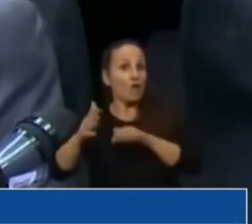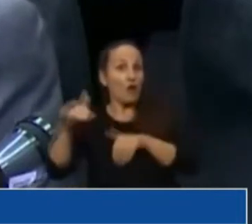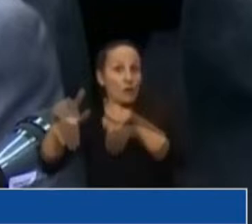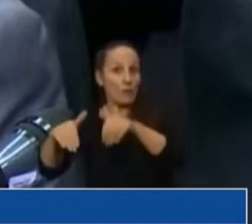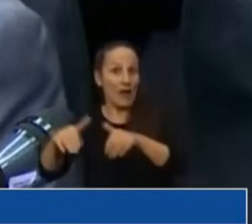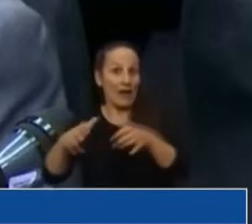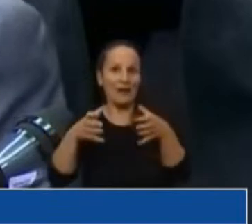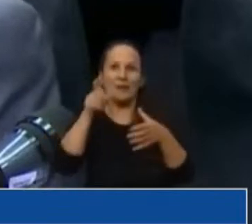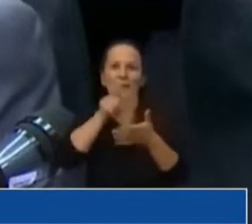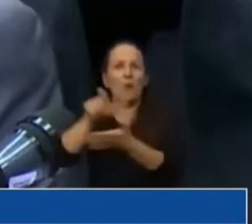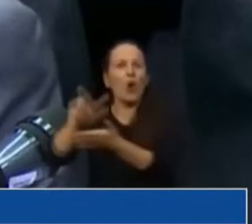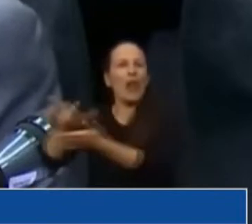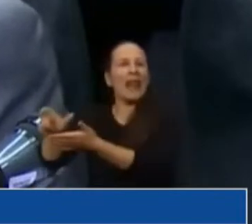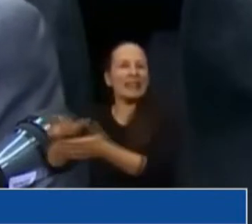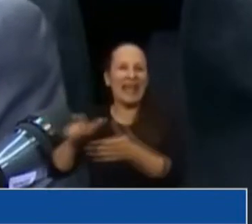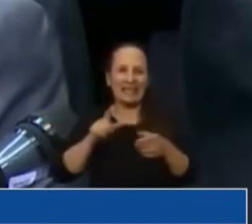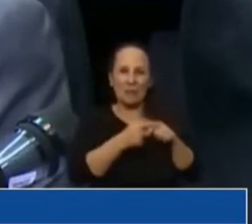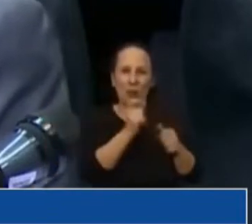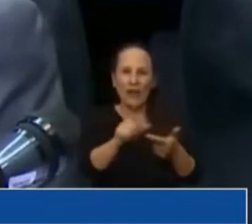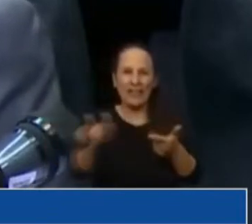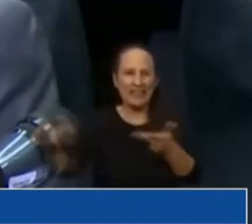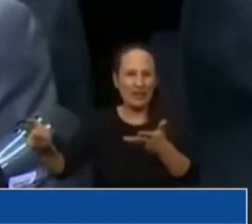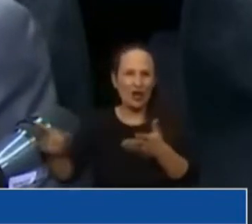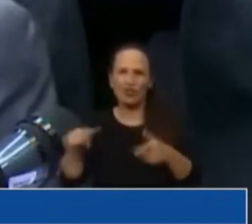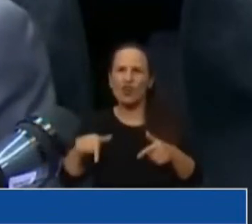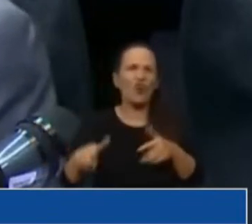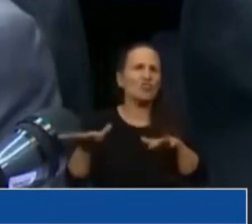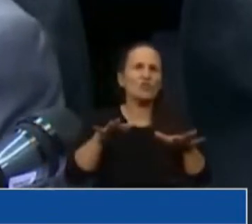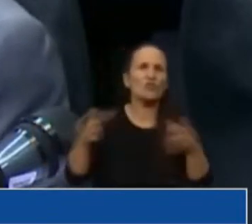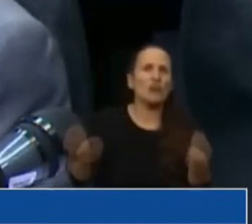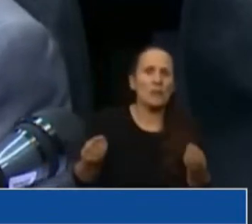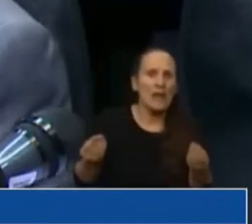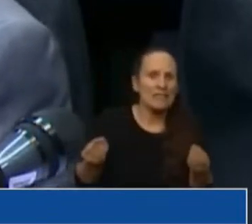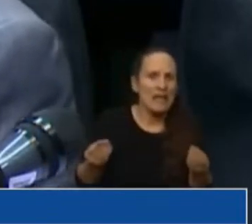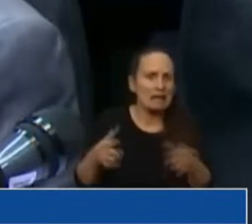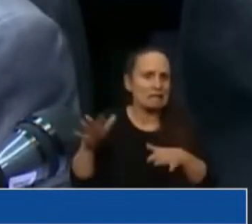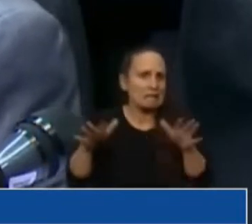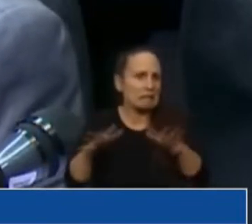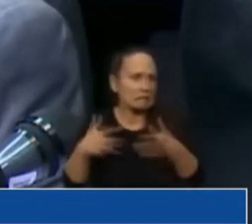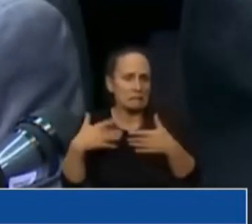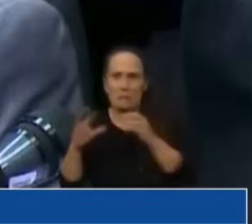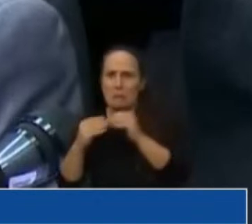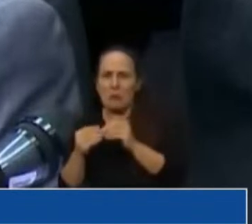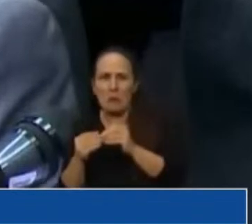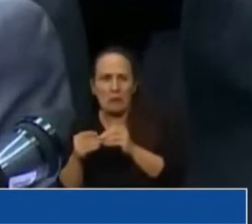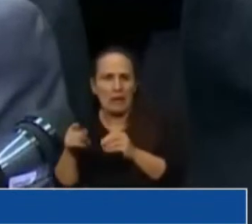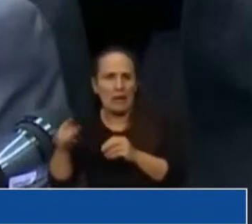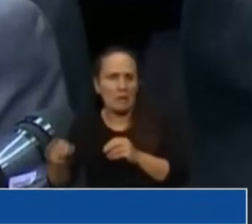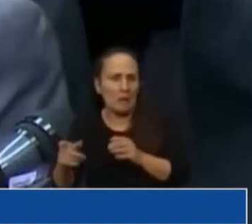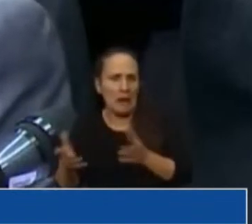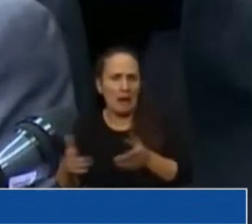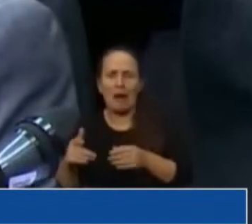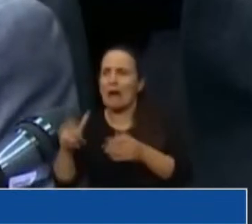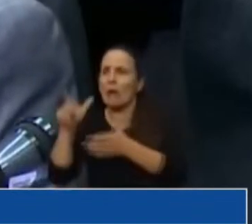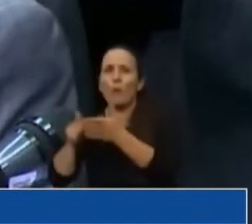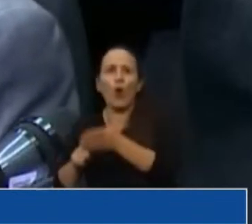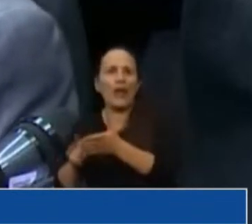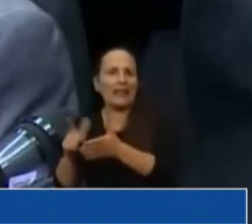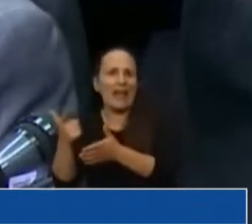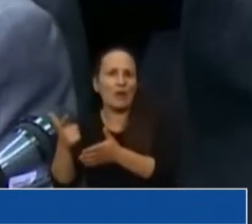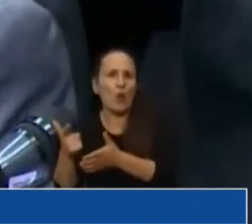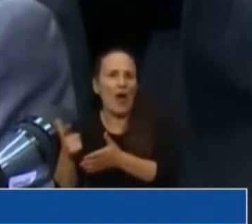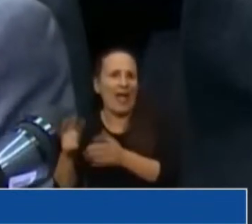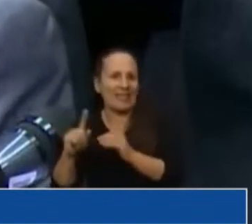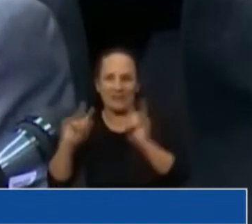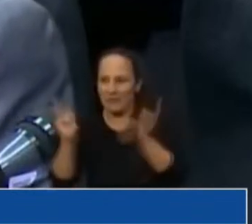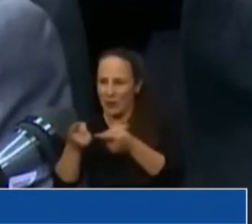boleta partidaria, con los candidatos del partido político que fue víctima de un verdadero delito electoral, como es el robo de boletas en el cuarto